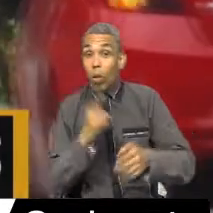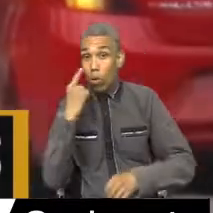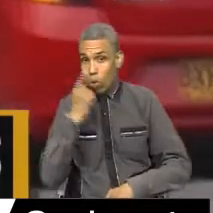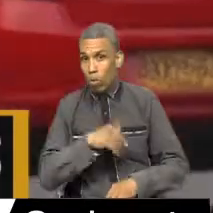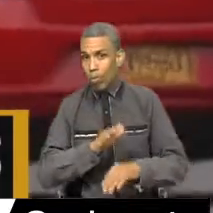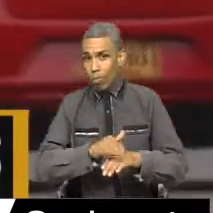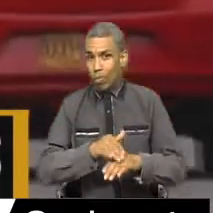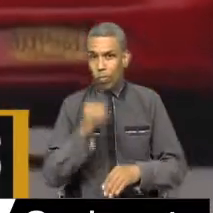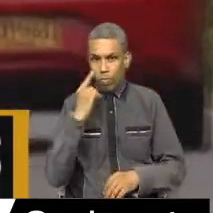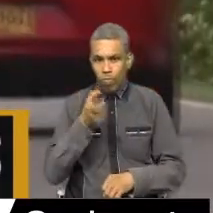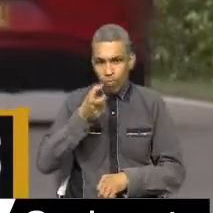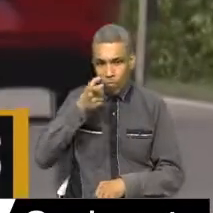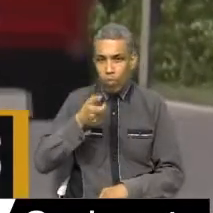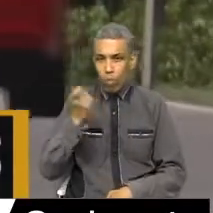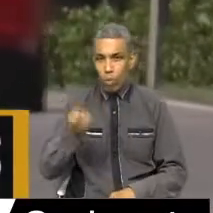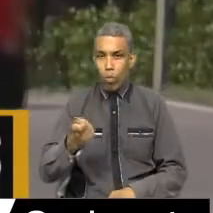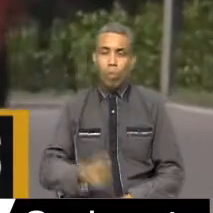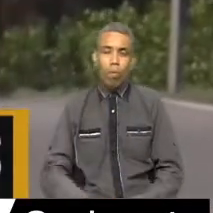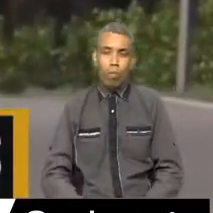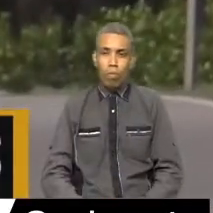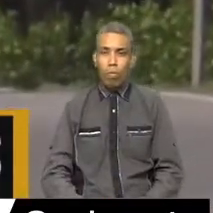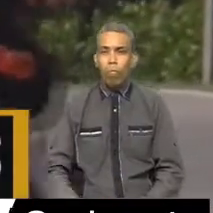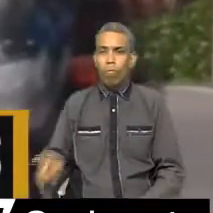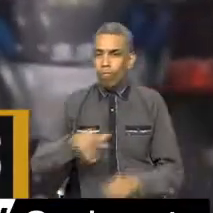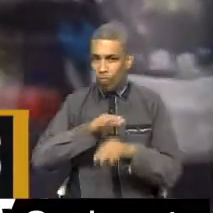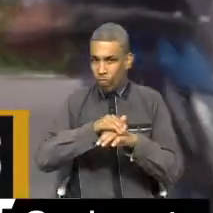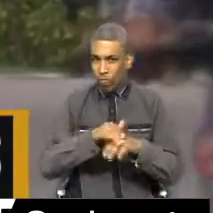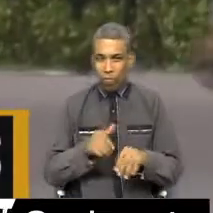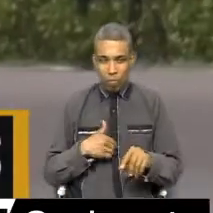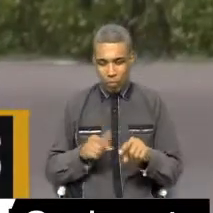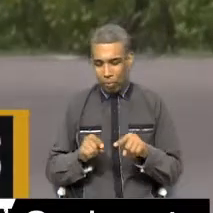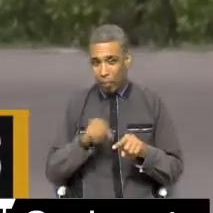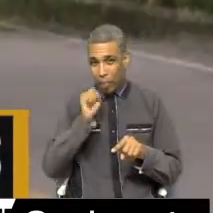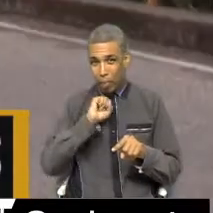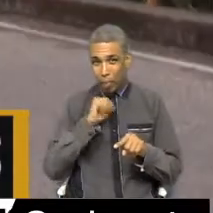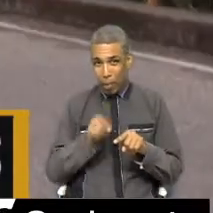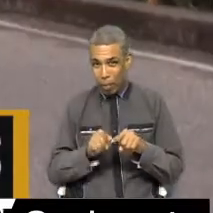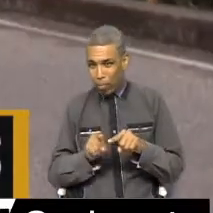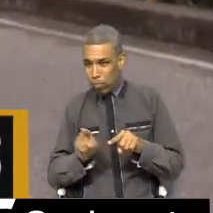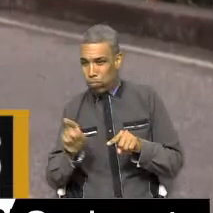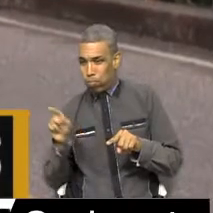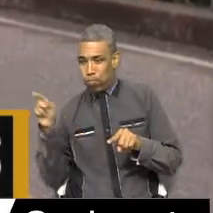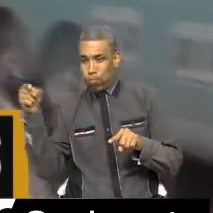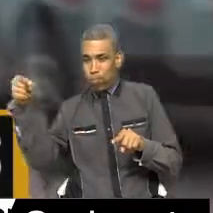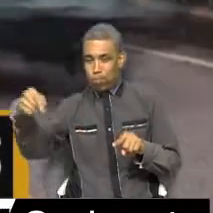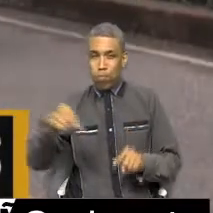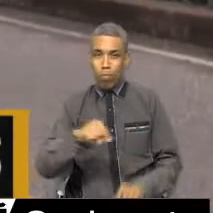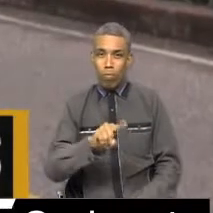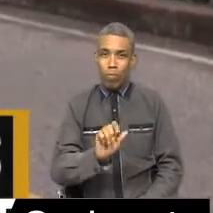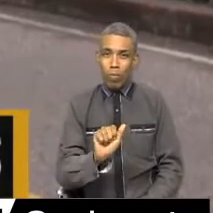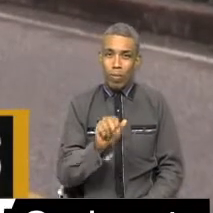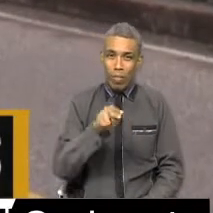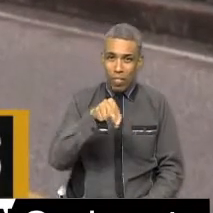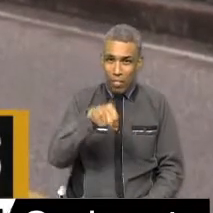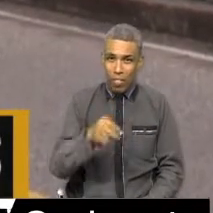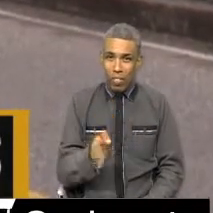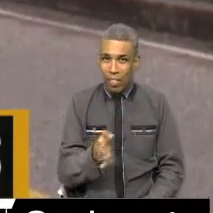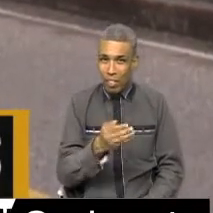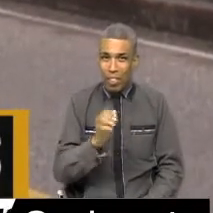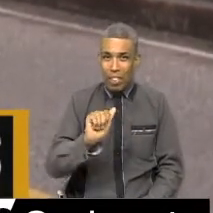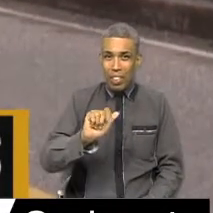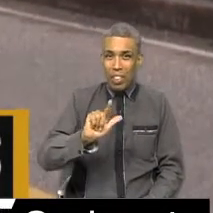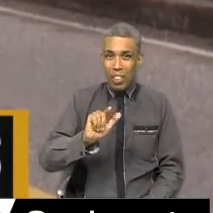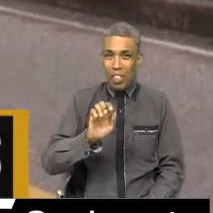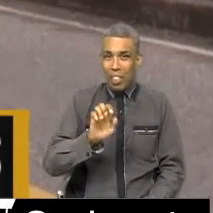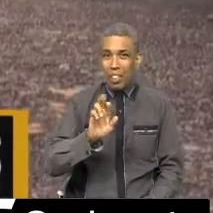alucinógenas. El oficial insistió a los viajeros que la única variante habilitada para movilizarse entre la capital de Santander y Barranca Bermeja y viceversa